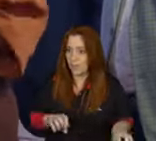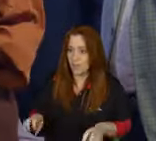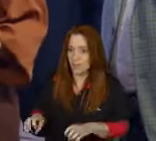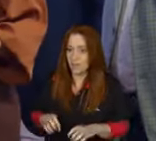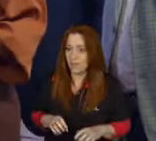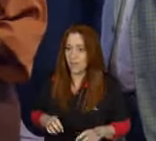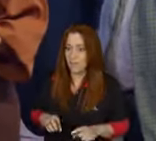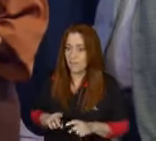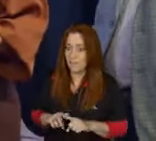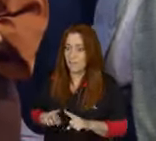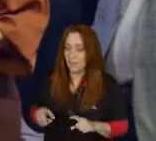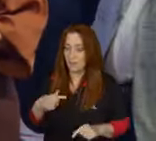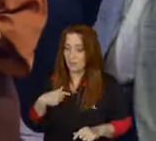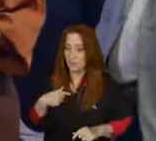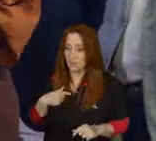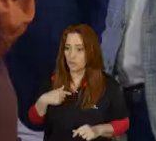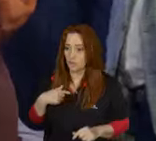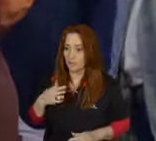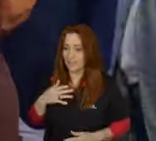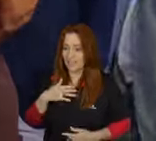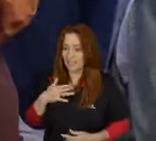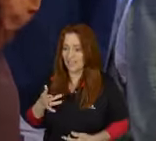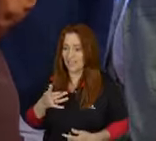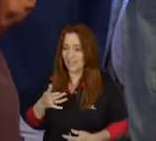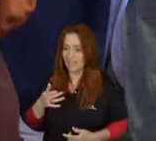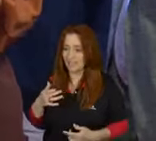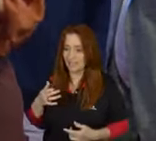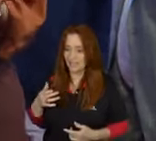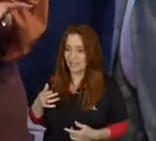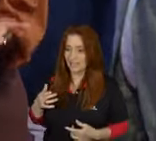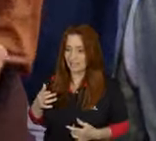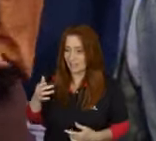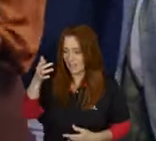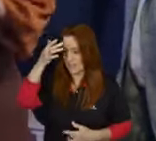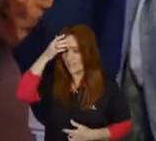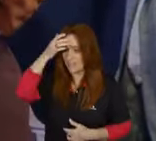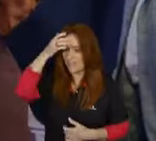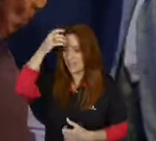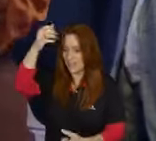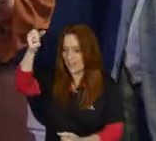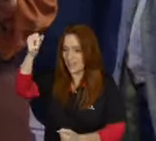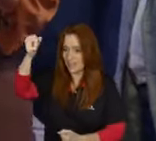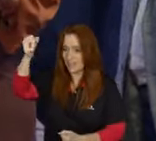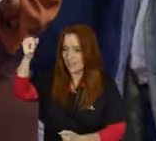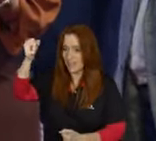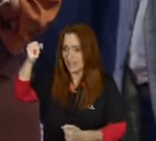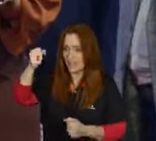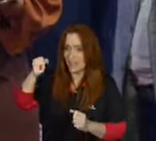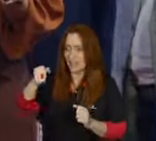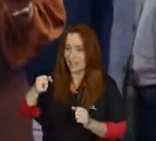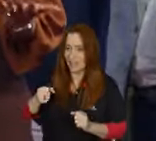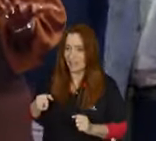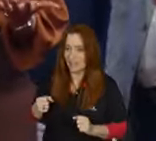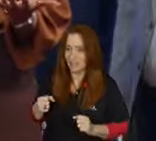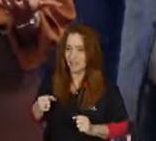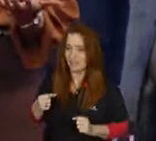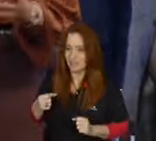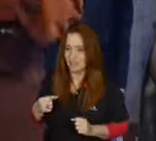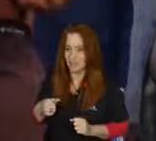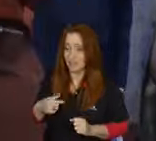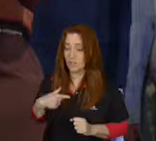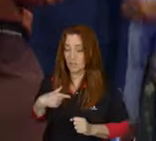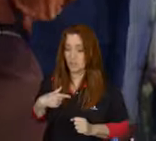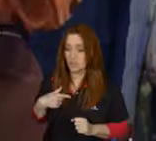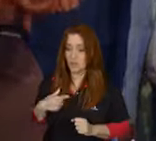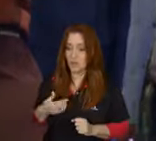clac, clac, clac, clac. Y no me podía sentar porque es que me costaba sentarme, me costaba echarme hacia atrás, me costaba moverme.